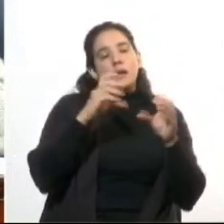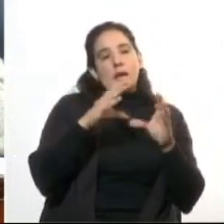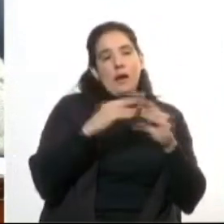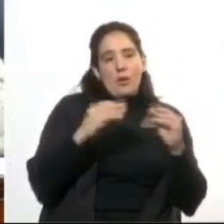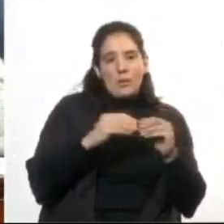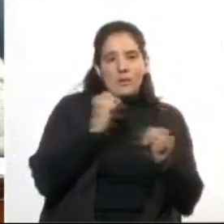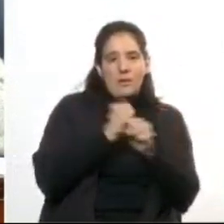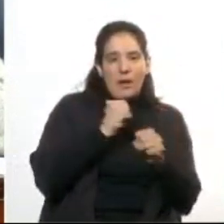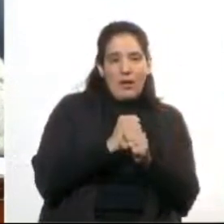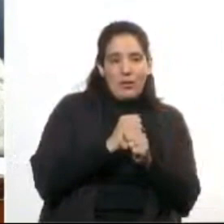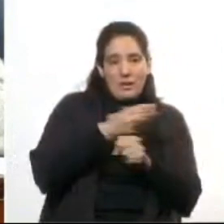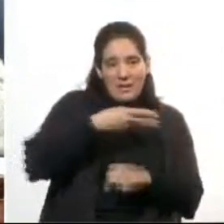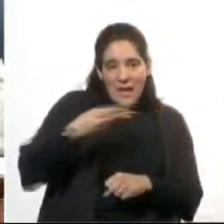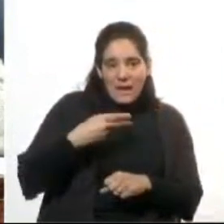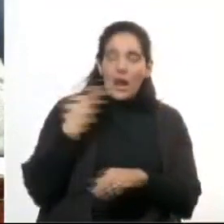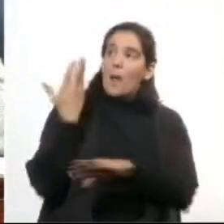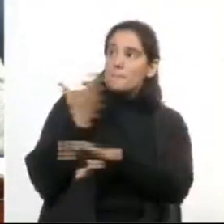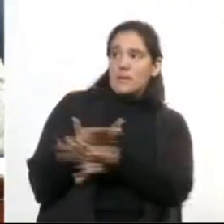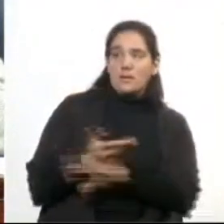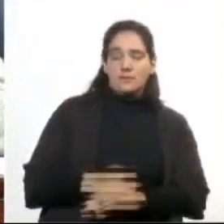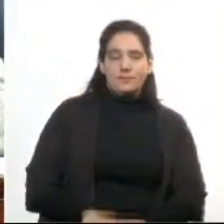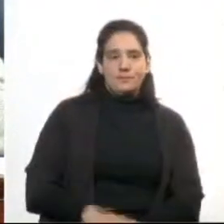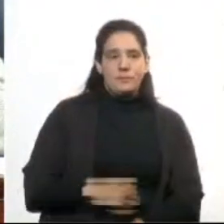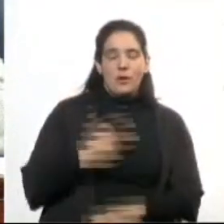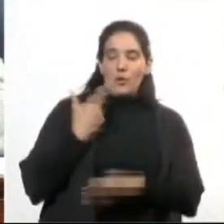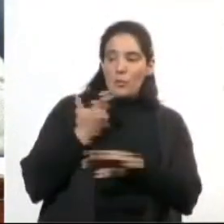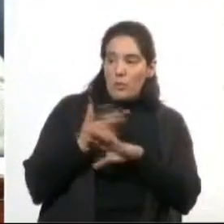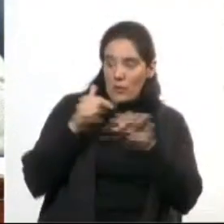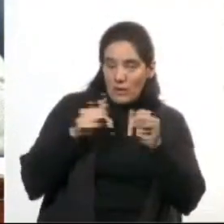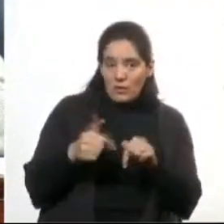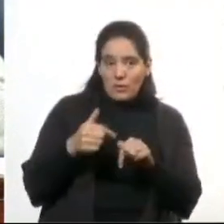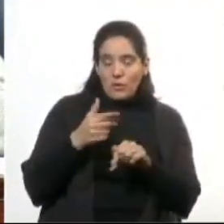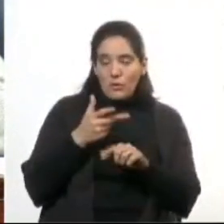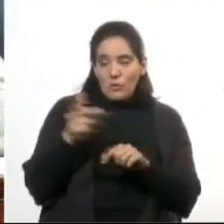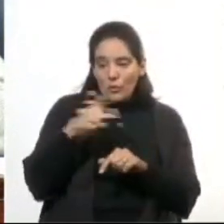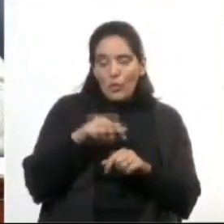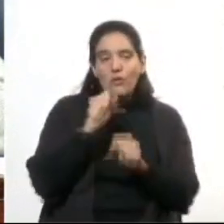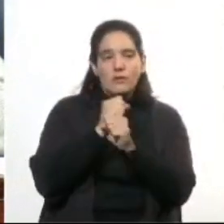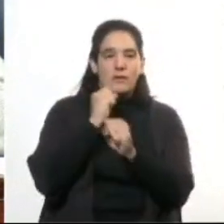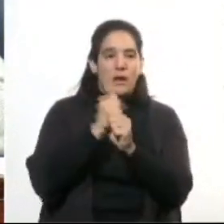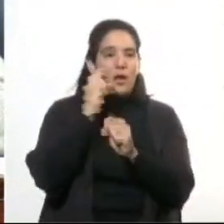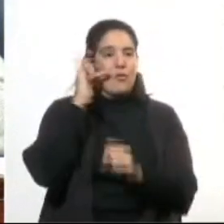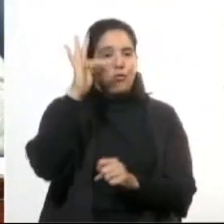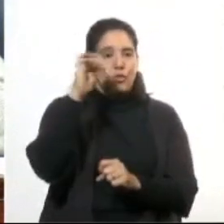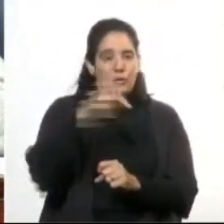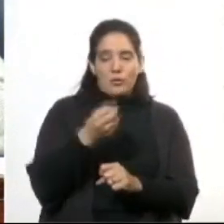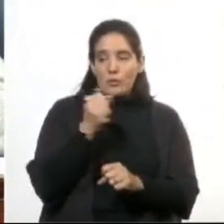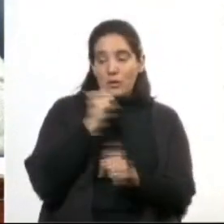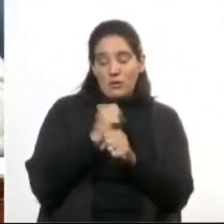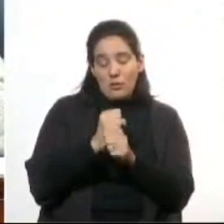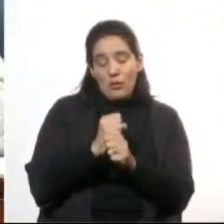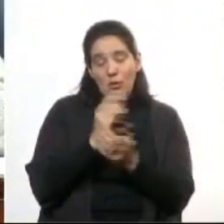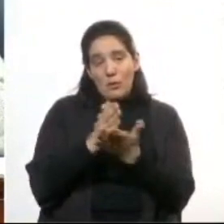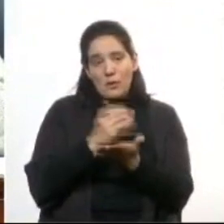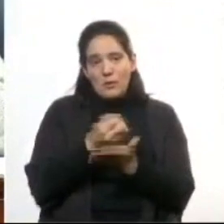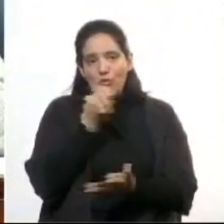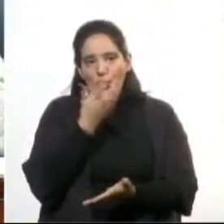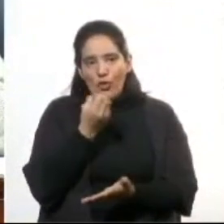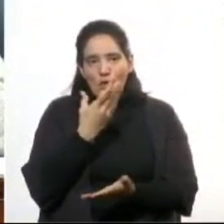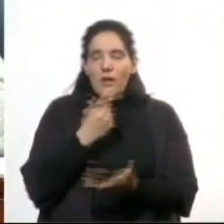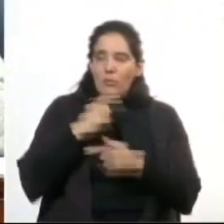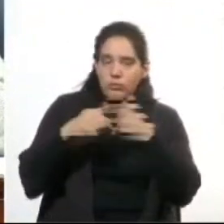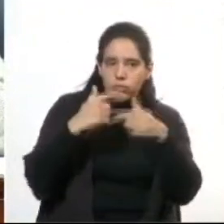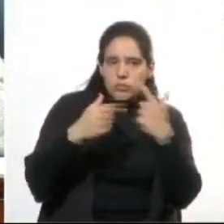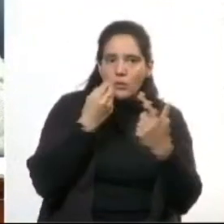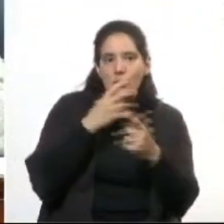mencionadas. Esperamos que esta solicitud sea atendida por el bien de los propios trabajadores y de nuestro departamento, que ya padece el desempleo de un